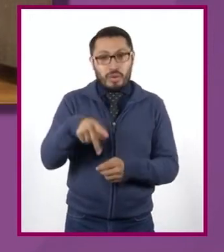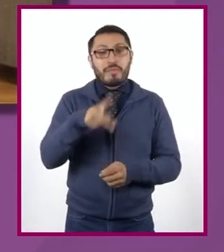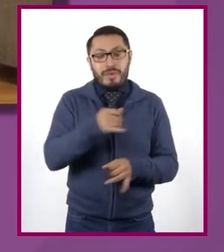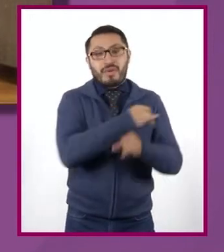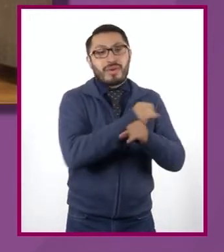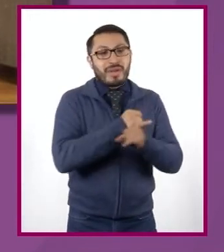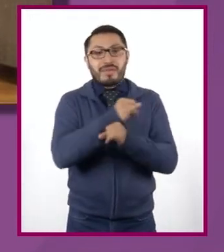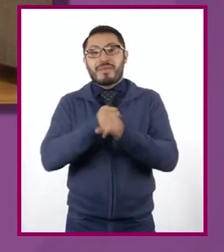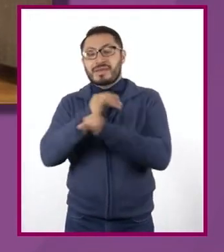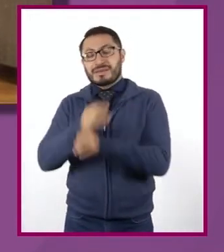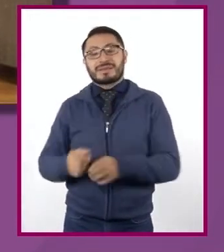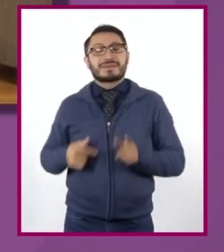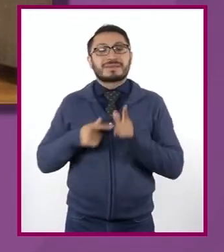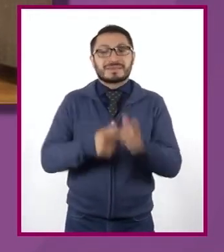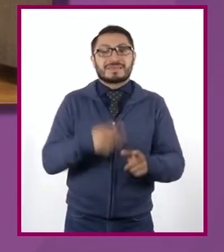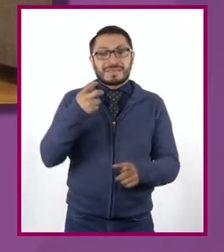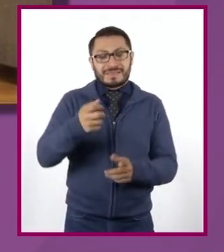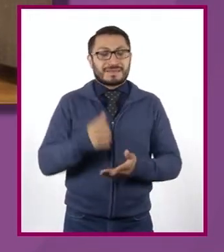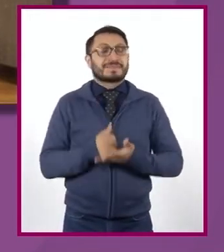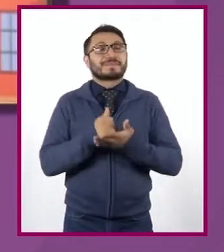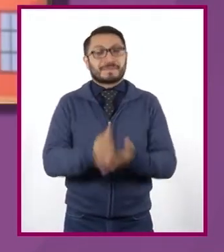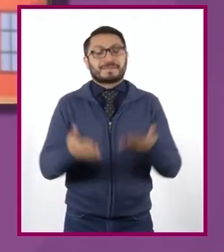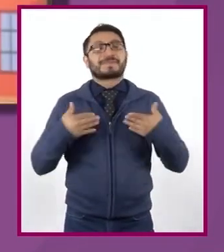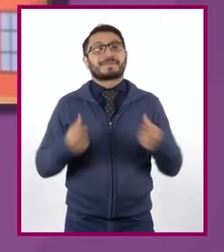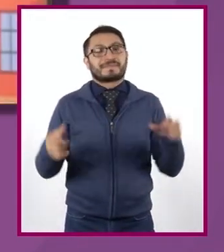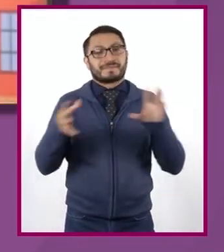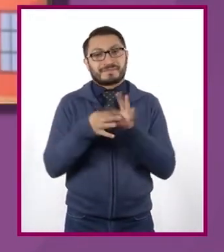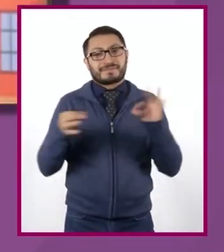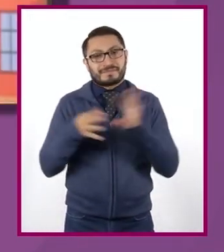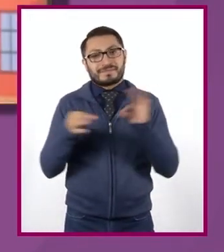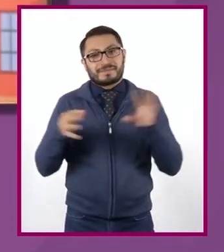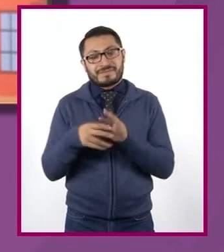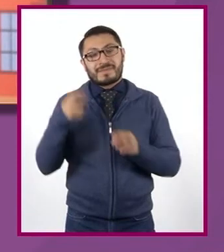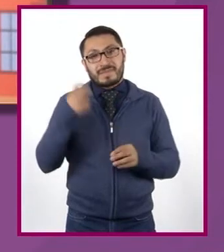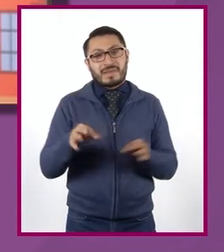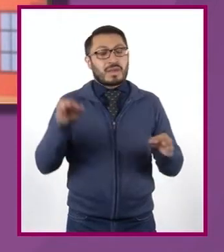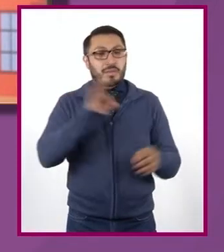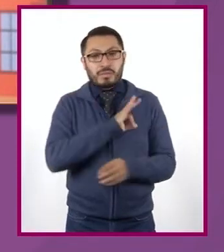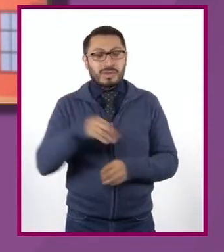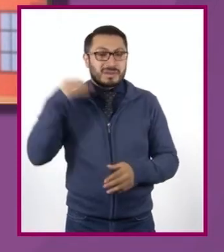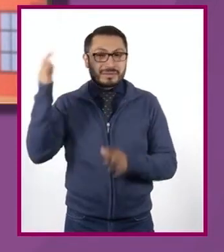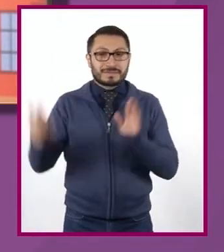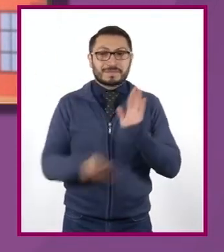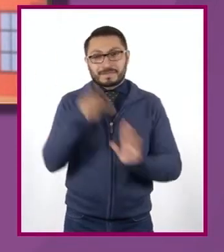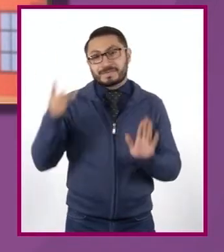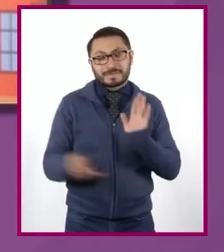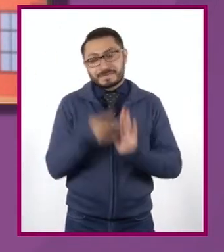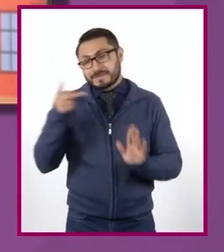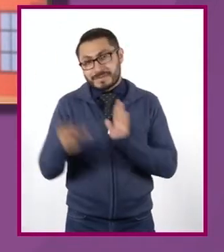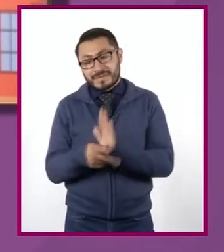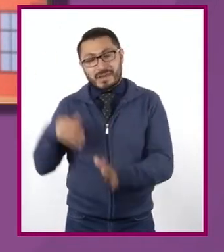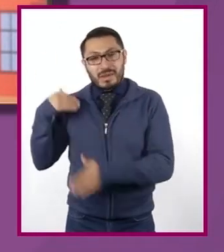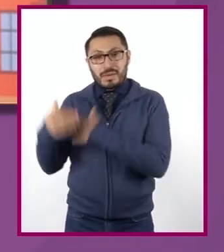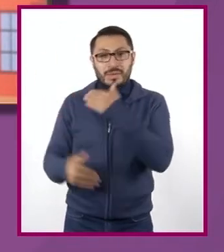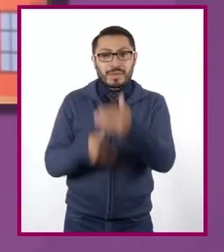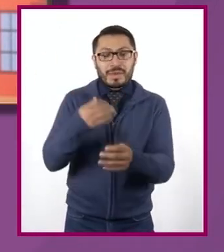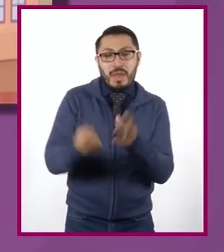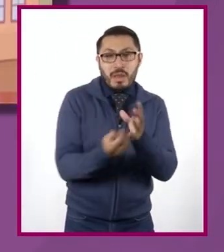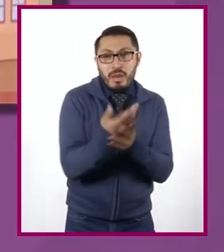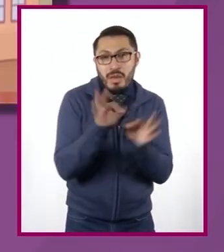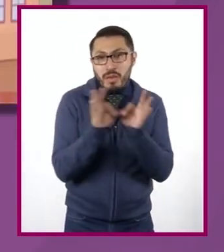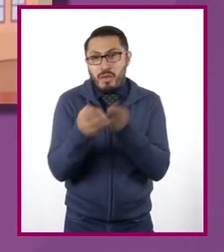permite nuevos descubrimientos que modifican cada modelo. Este proceso puede repetirse al paso del tiempo y mediante nuevas